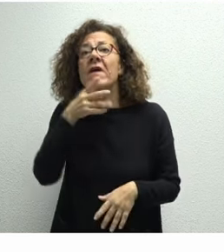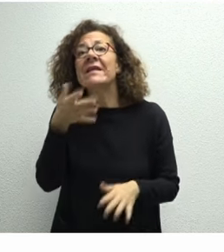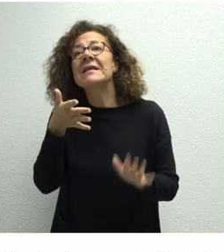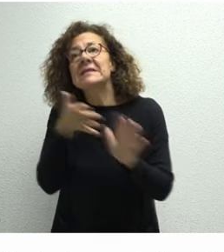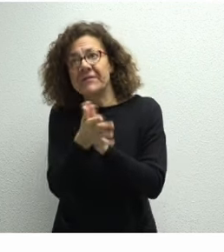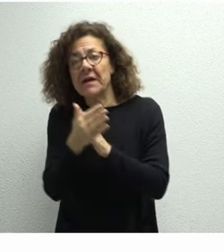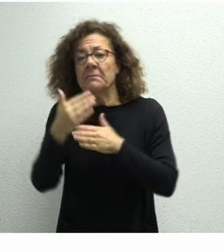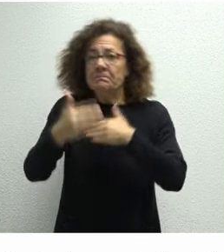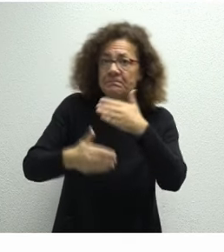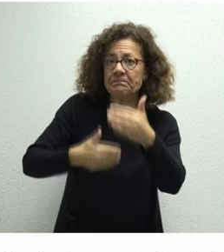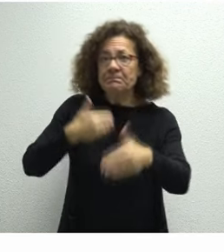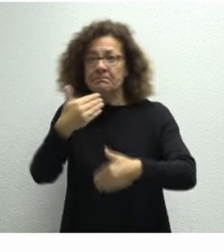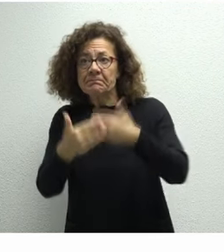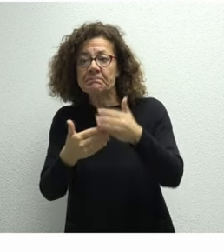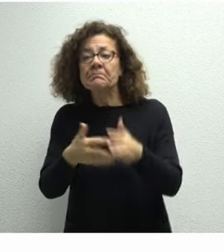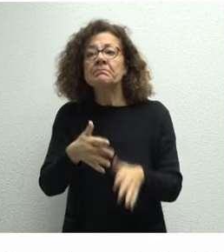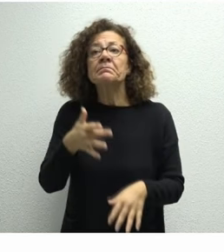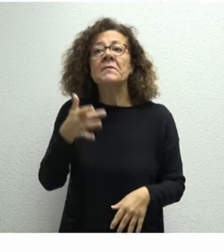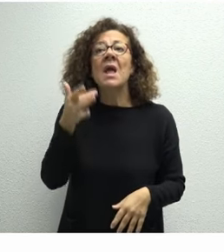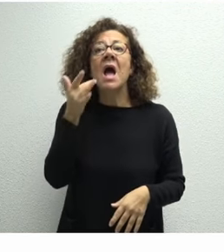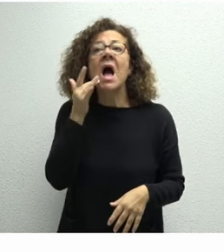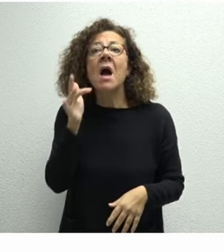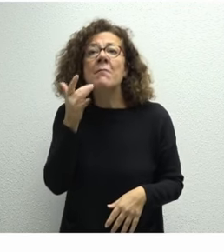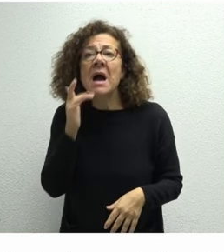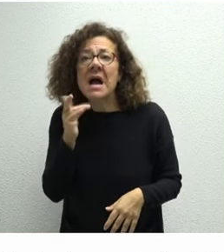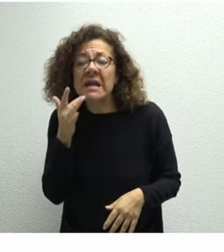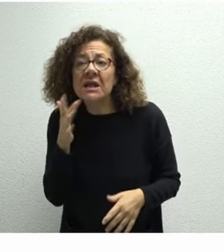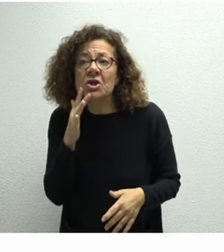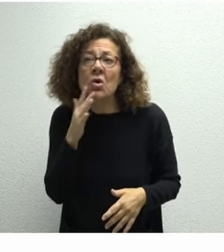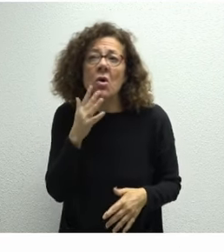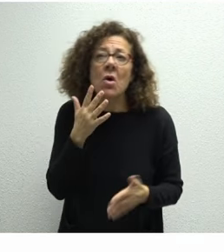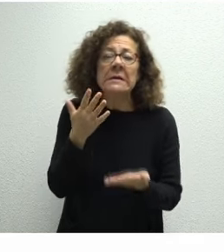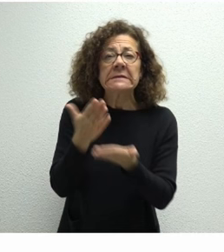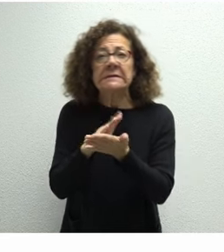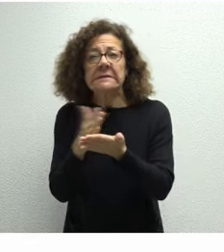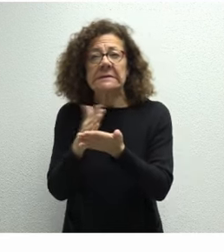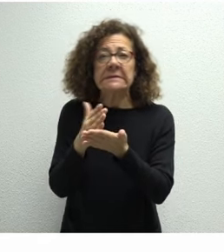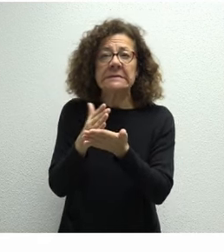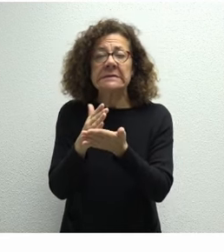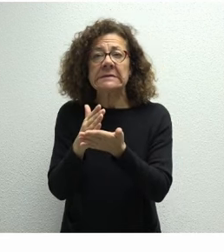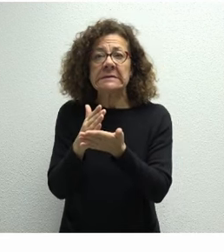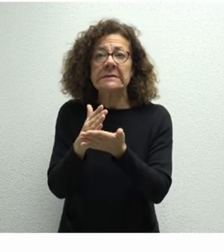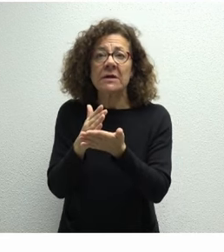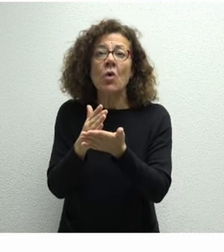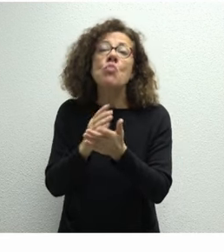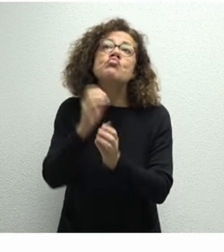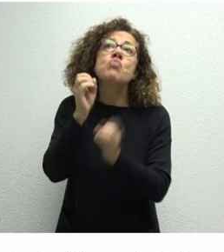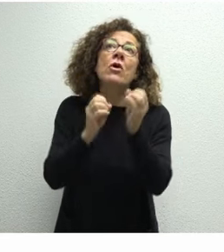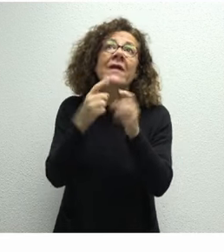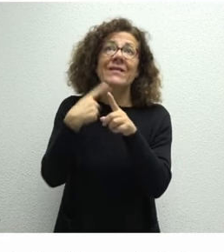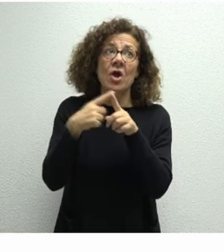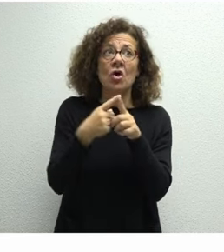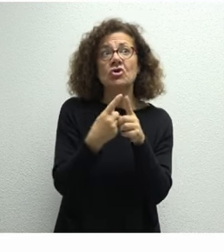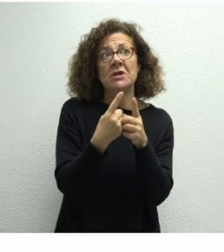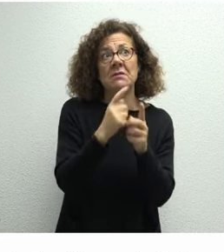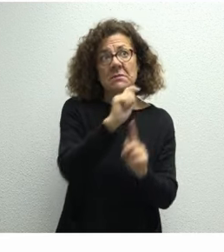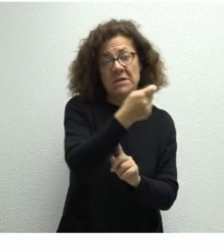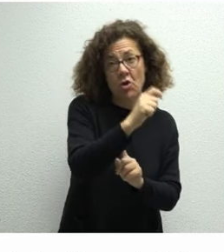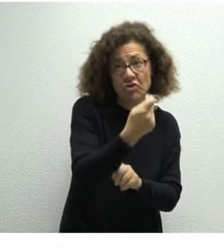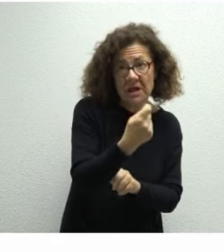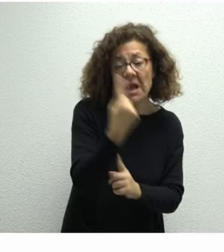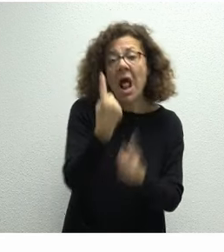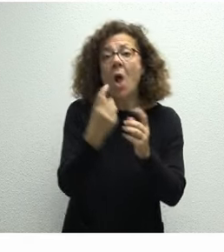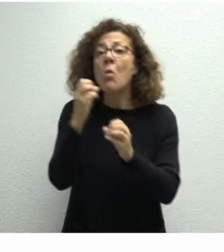haciendo cosas Qué significa amarillo ámbar que bueno un porcentaje de cosas s se hacen un porcentaje de